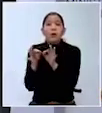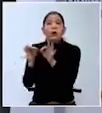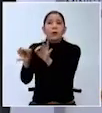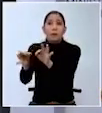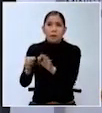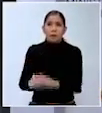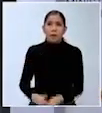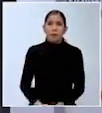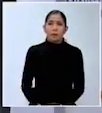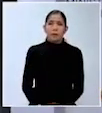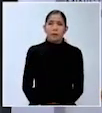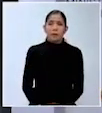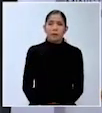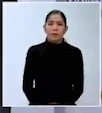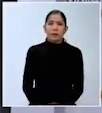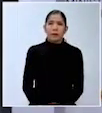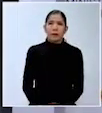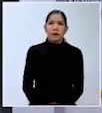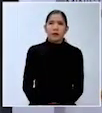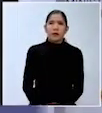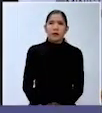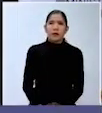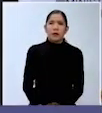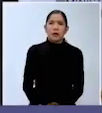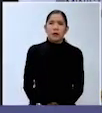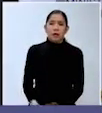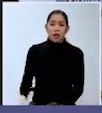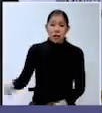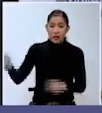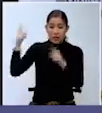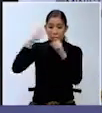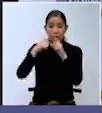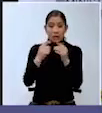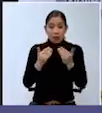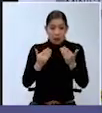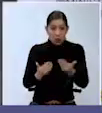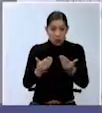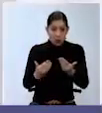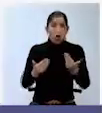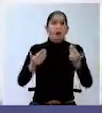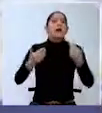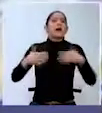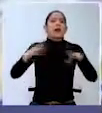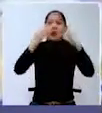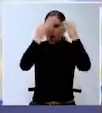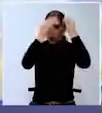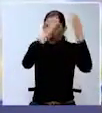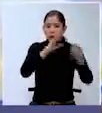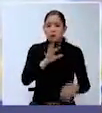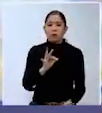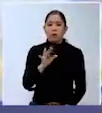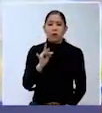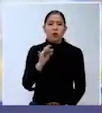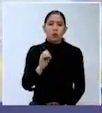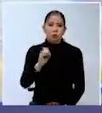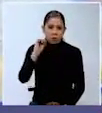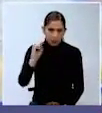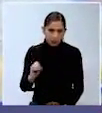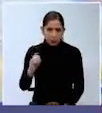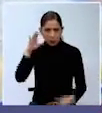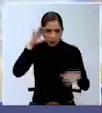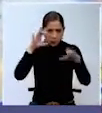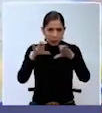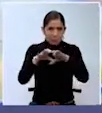que hasta el día de hoy hemos ya cumplido con el 98% del contrato. Luego que la alcaldesa de la ciudad del Alto, Eva